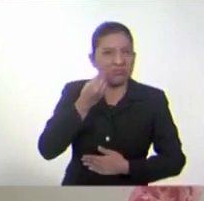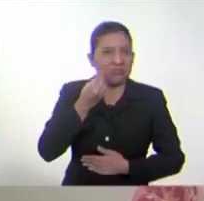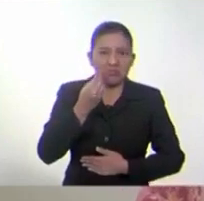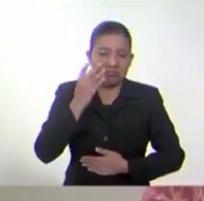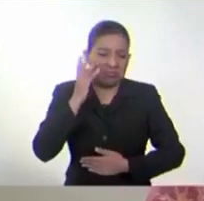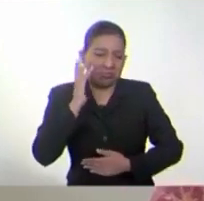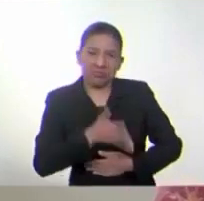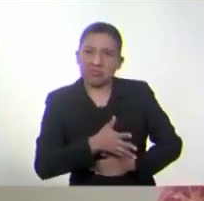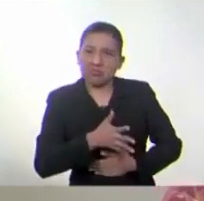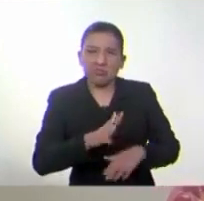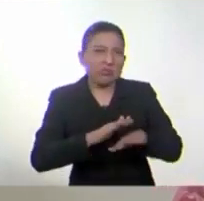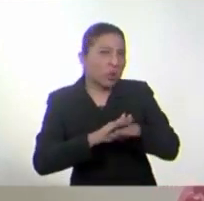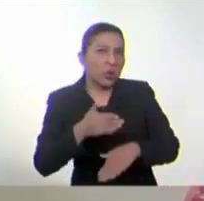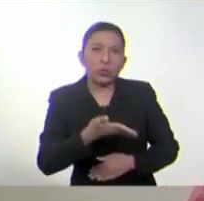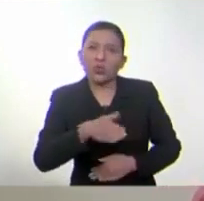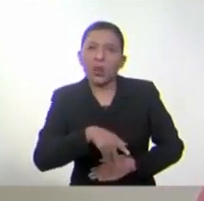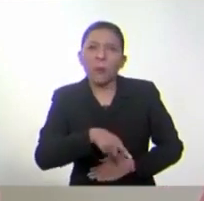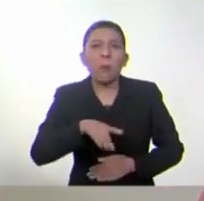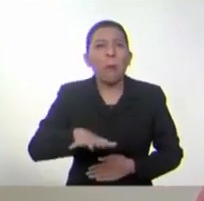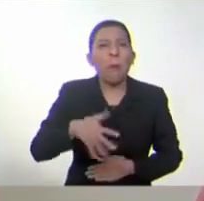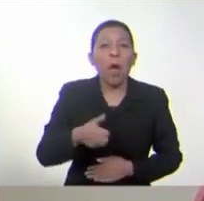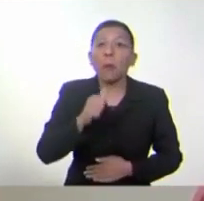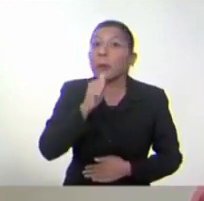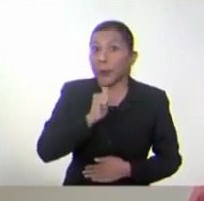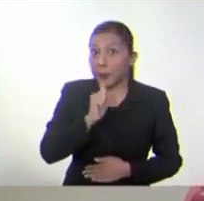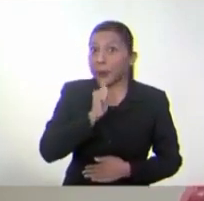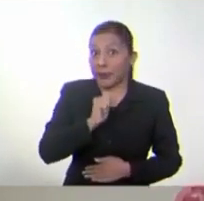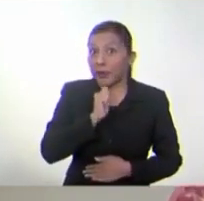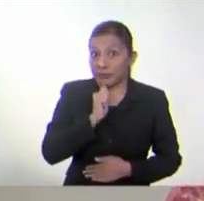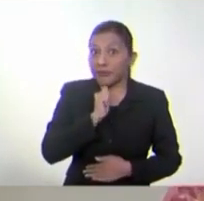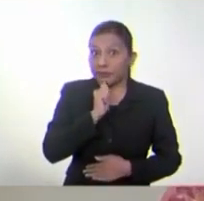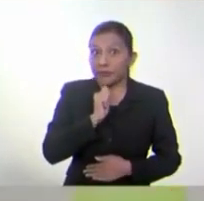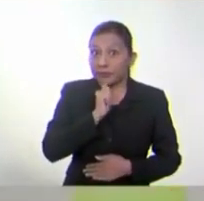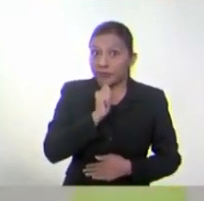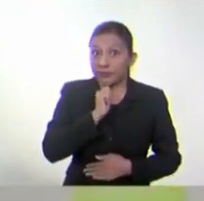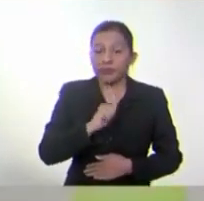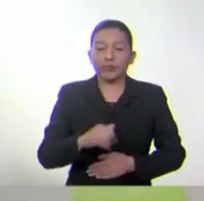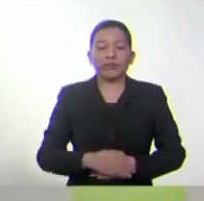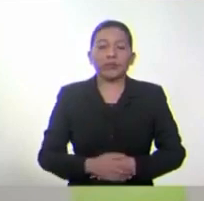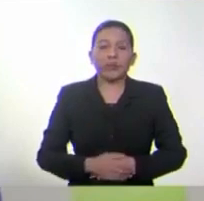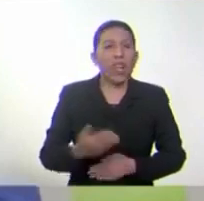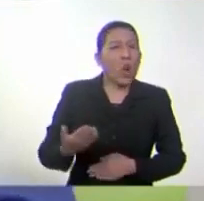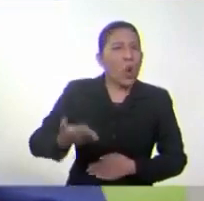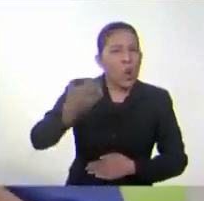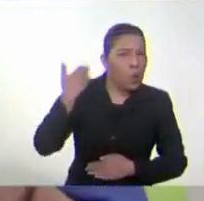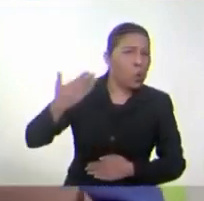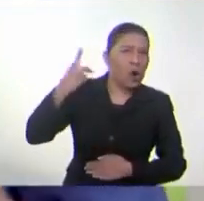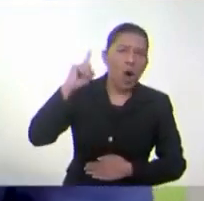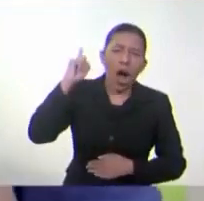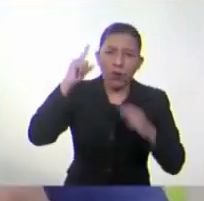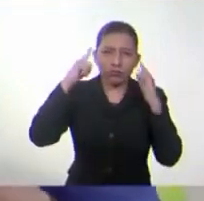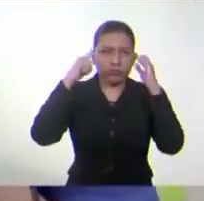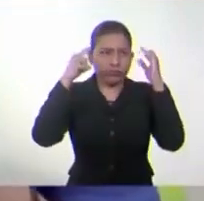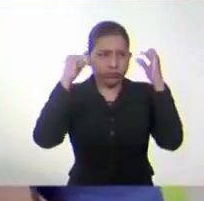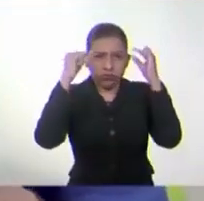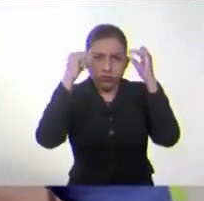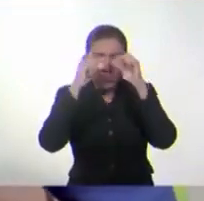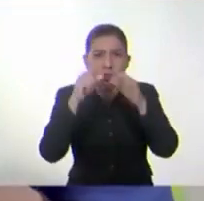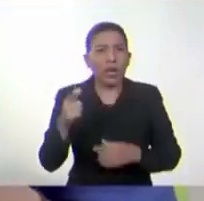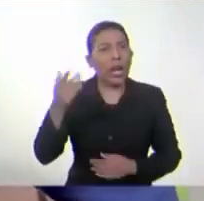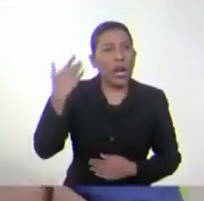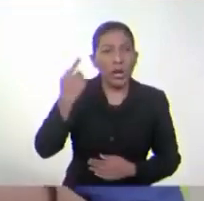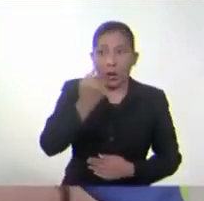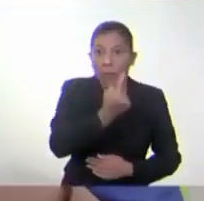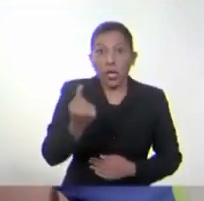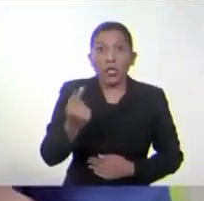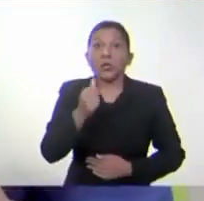la orina. En la antigua Roma y también en Pompeya, había un día en el cual se recolectaba la orina de la